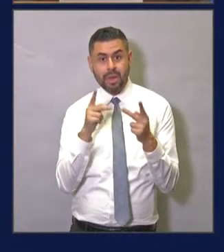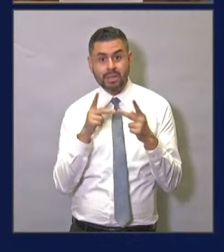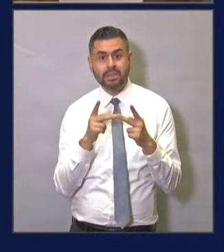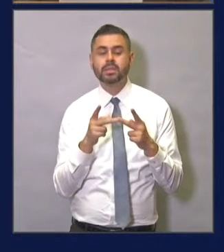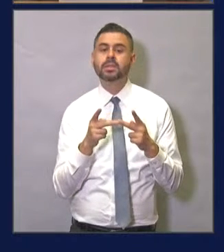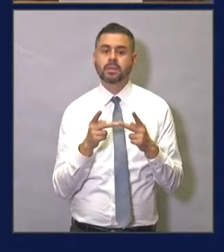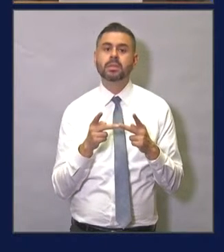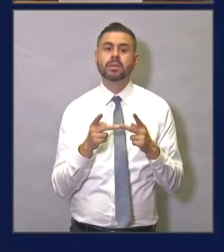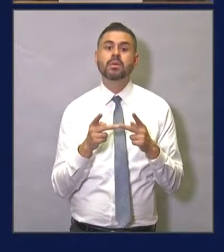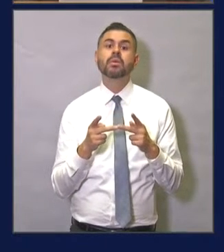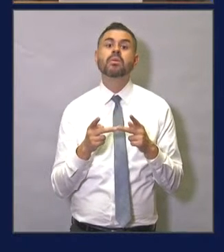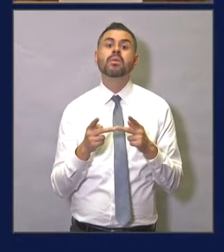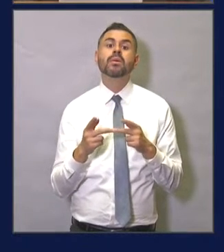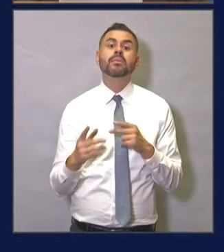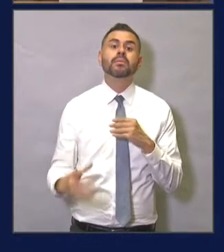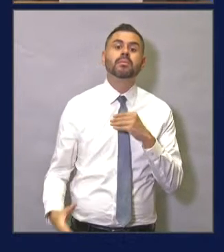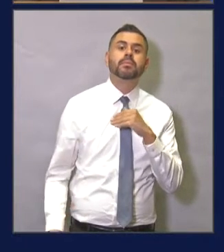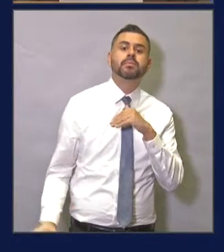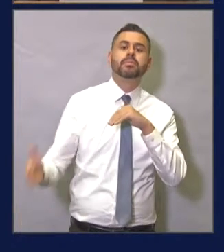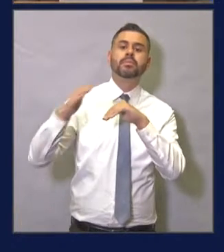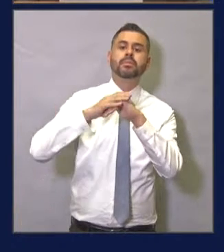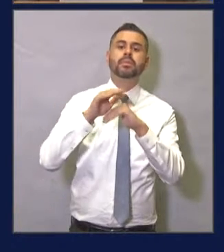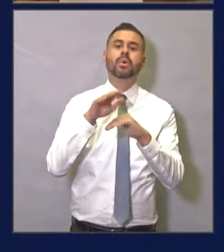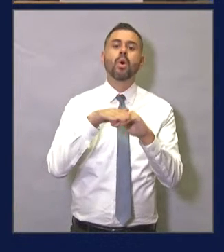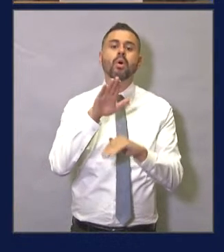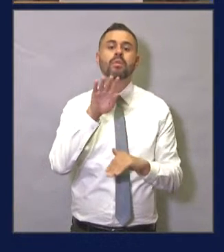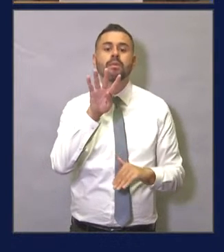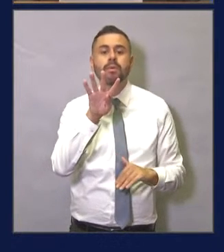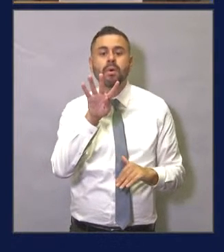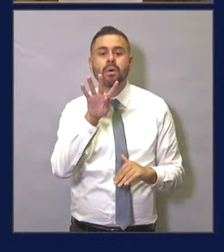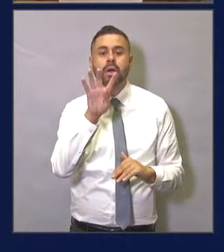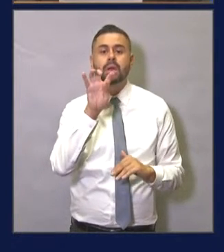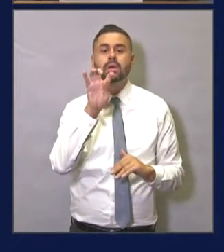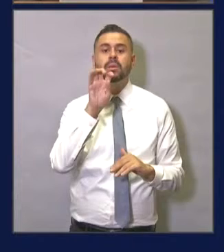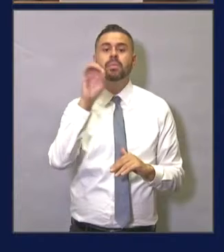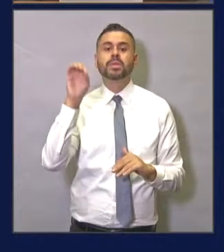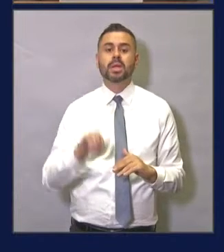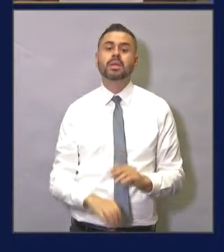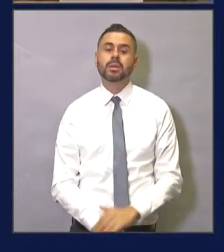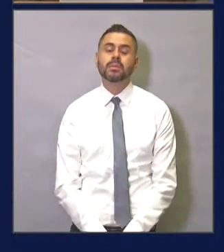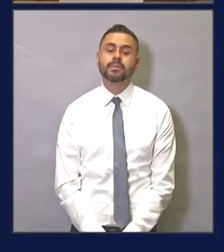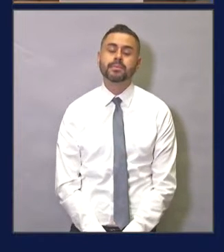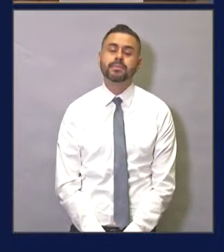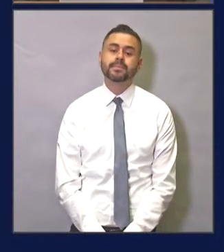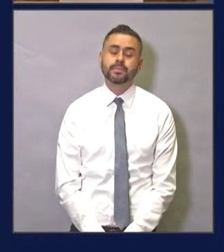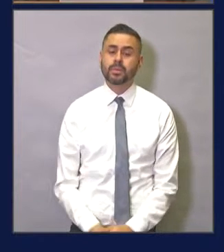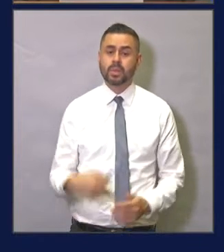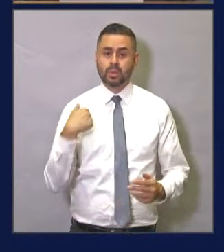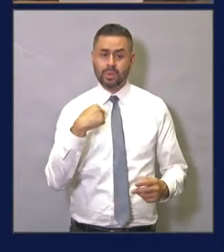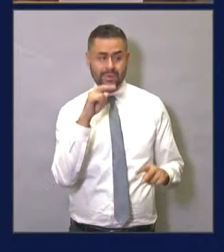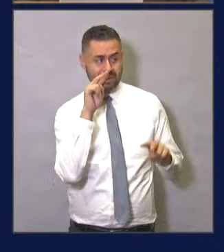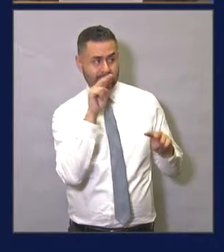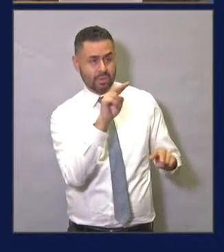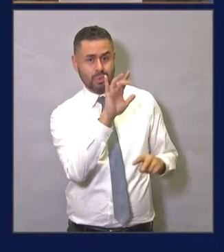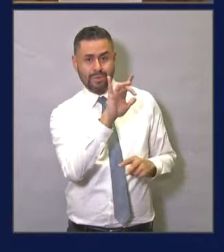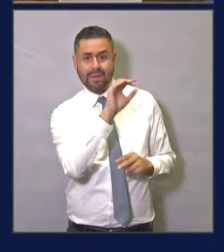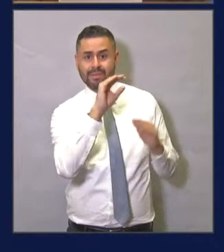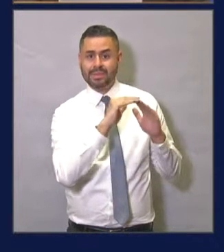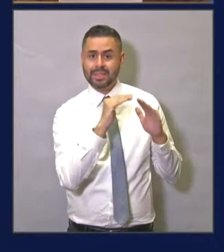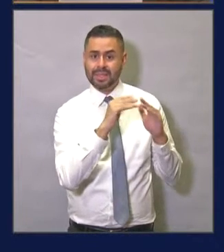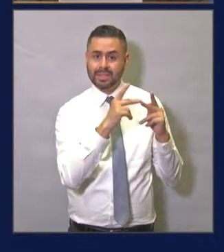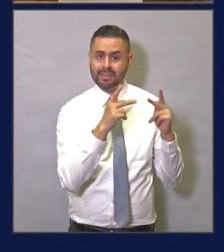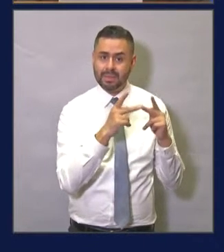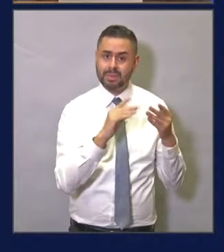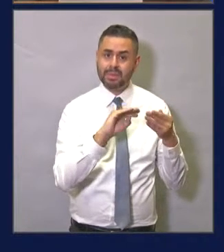de más del 400%. Todas las 25 comunidades que observamos en esta lista han tenido